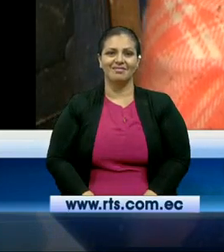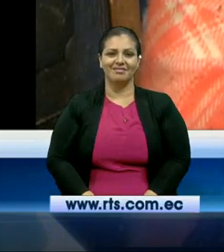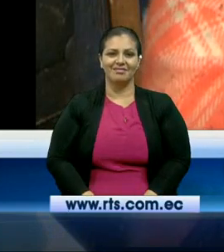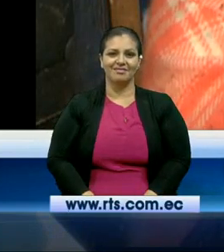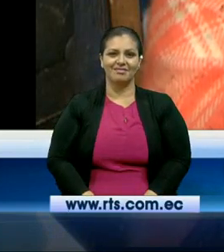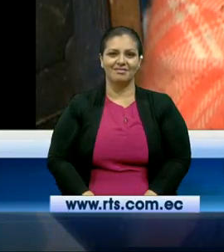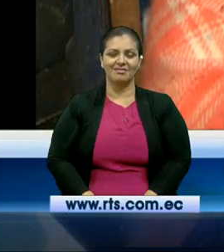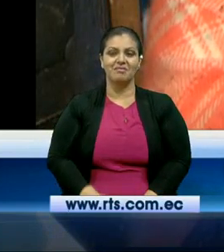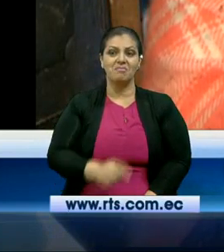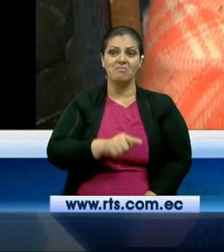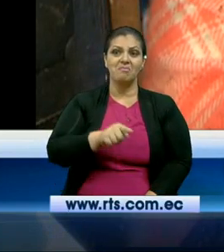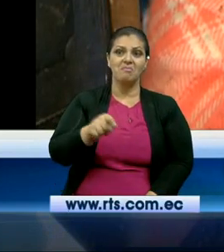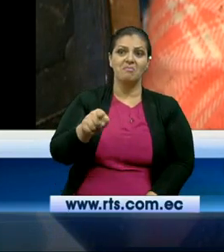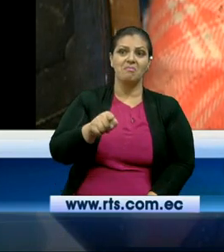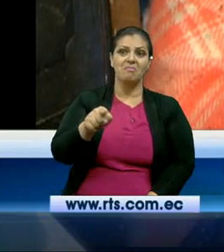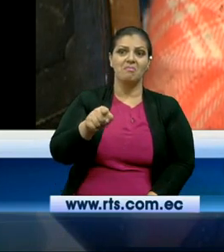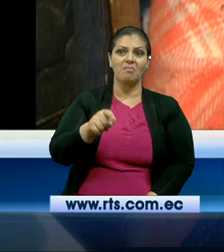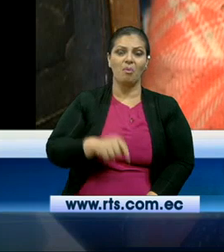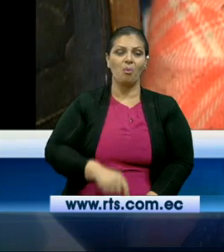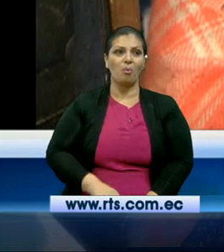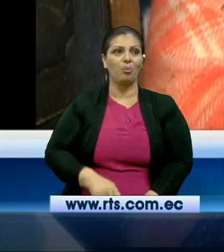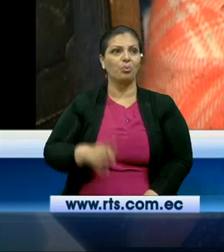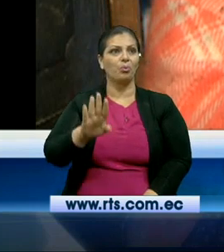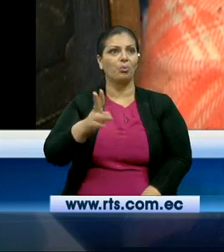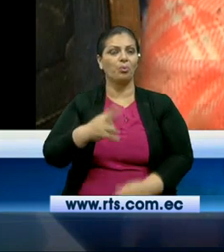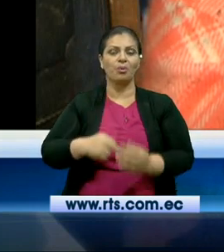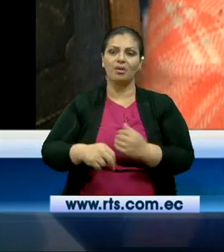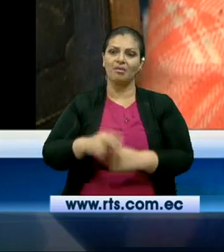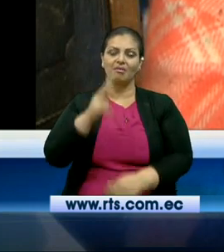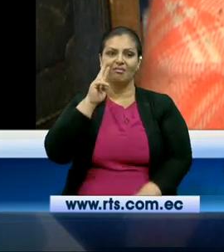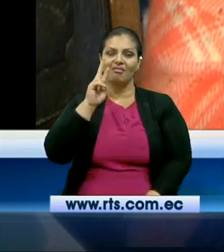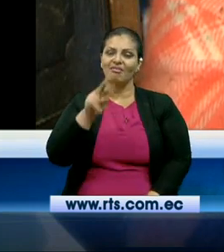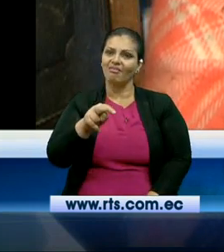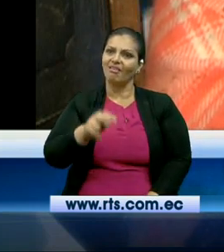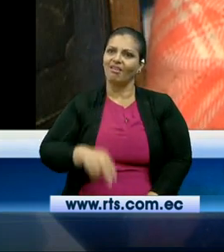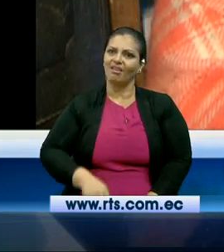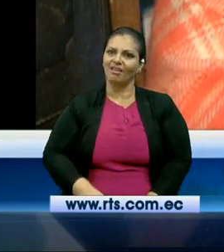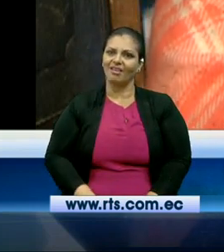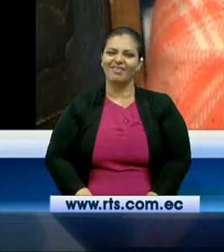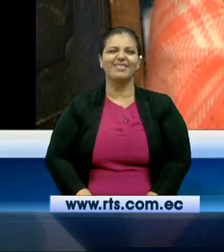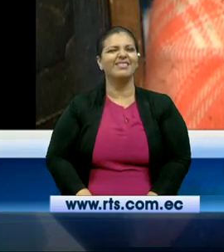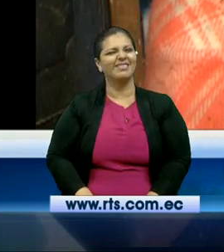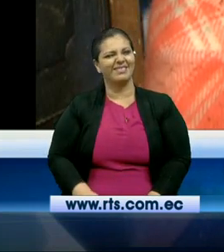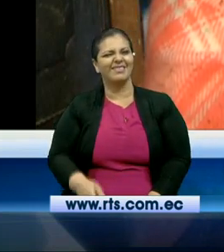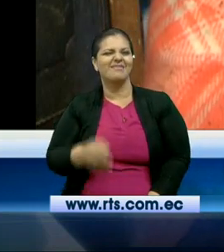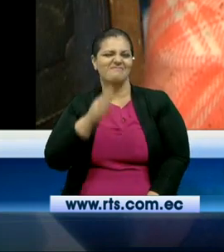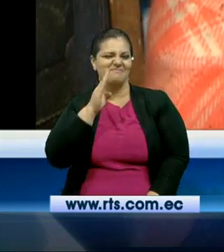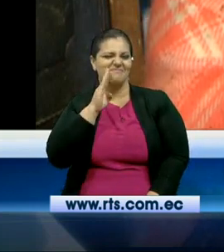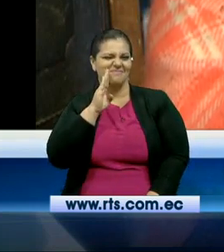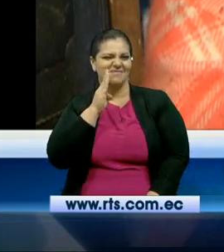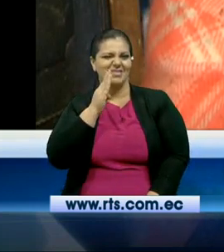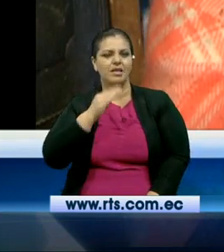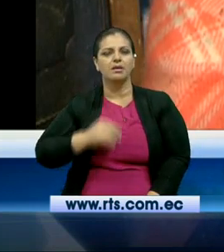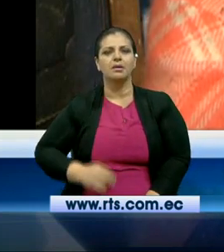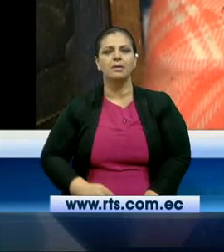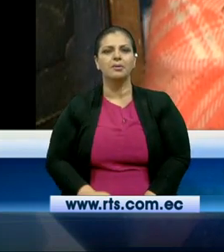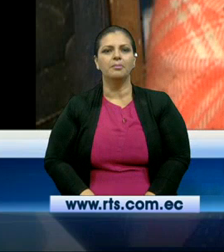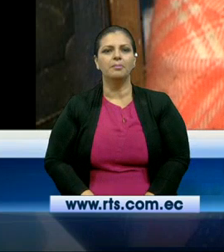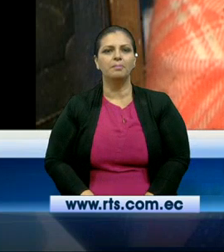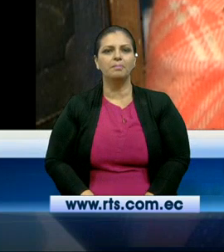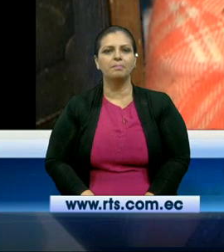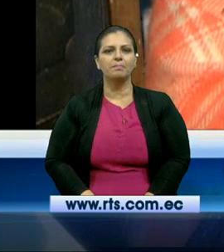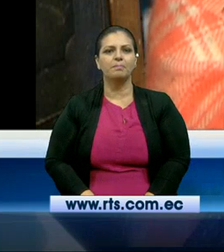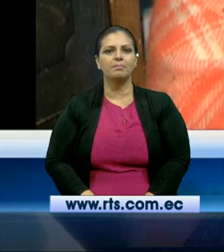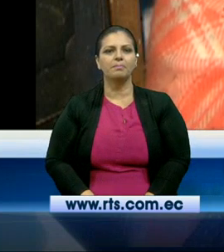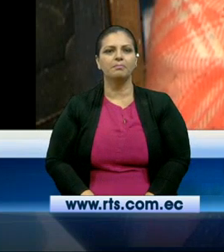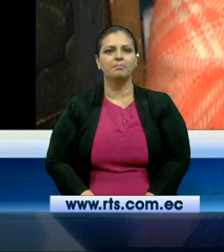decía, ve tu hijo, pásame por tu hijo, no me das nada, así, horrores sabía decir. Y los toques de tambor cuando me comprometían